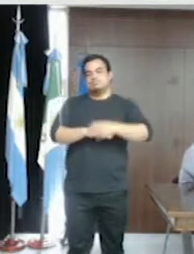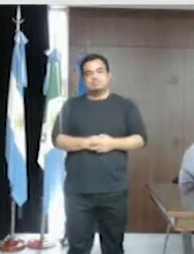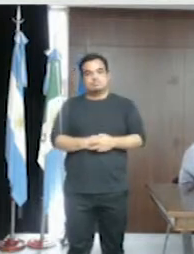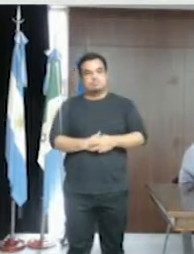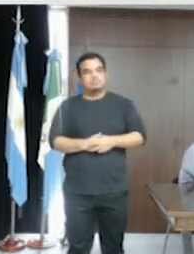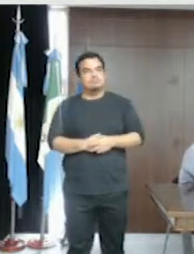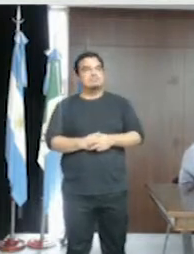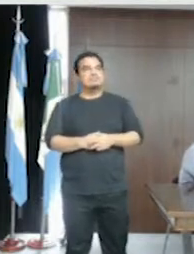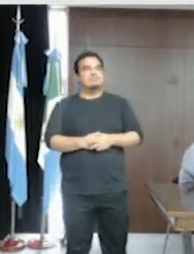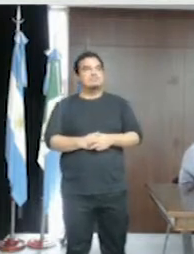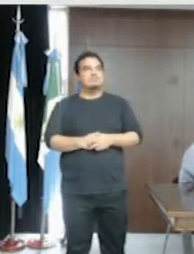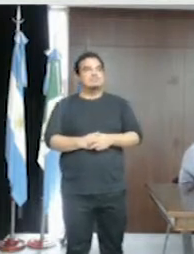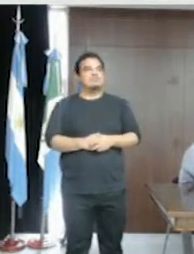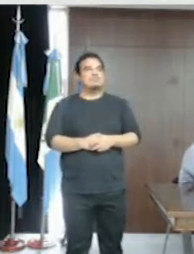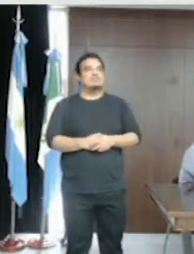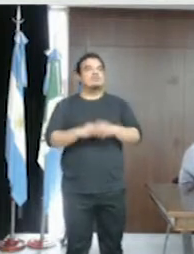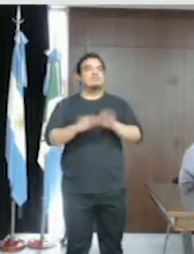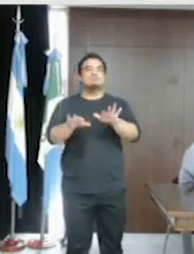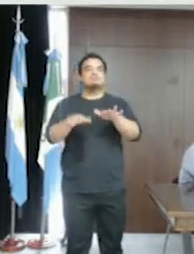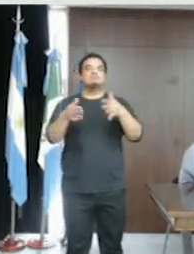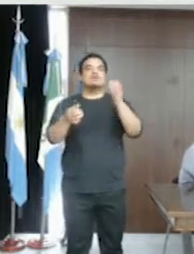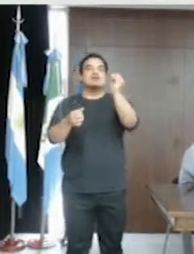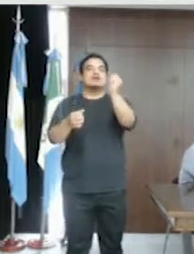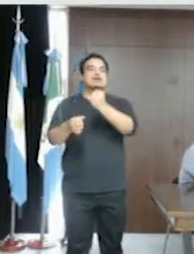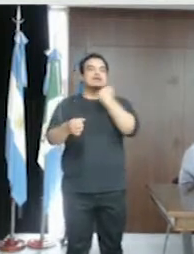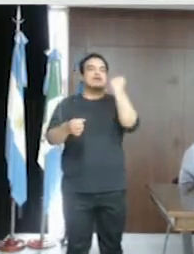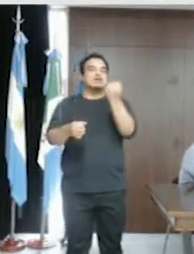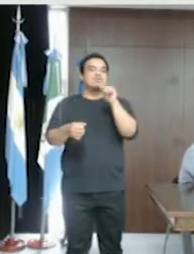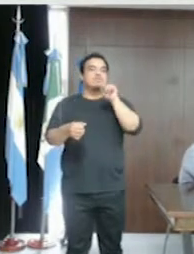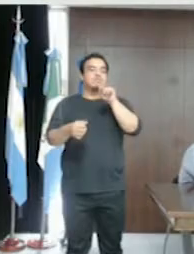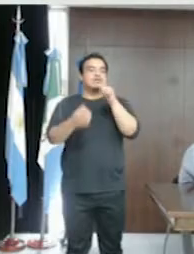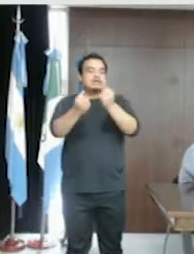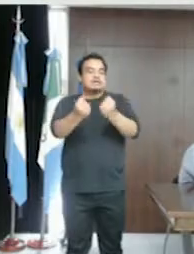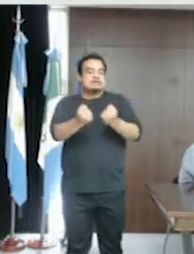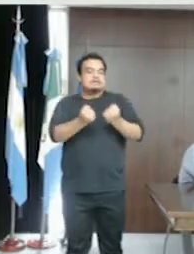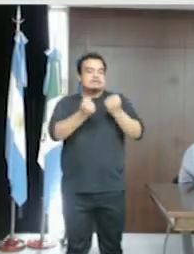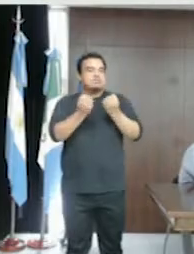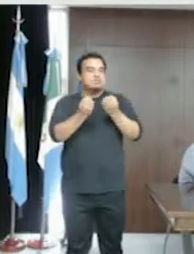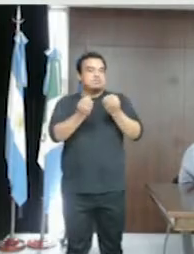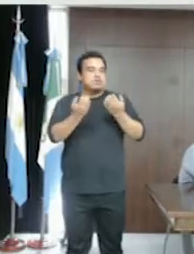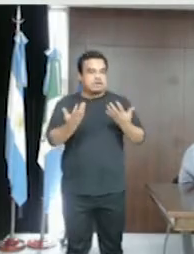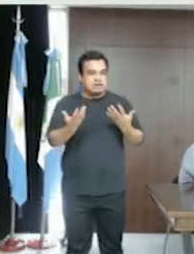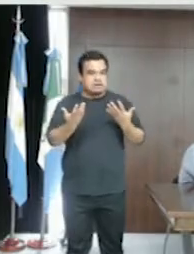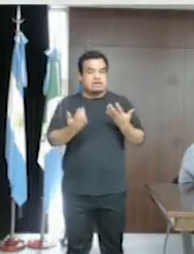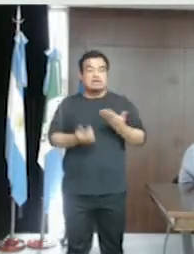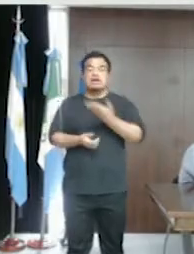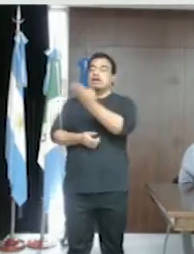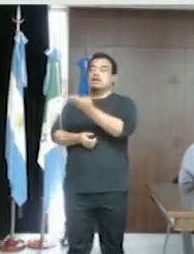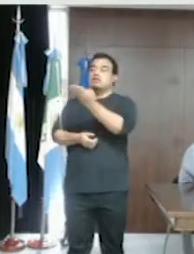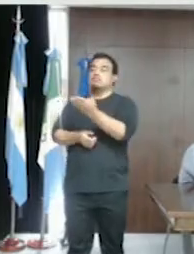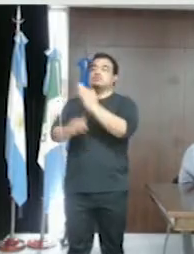¿Y por qué es importante la resiliencia en el adulto mayor? Porque tenemos que recordar